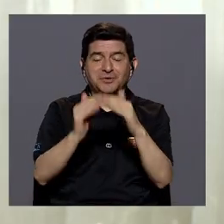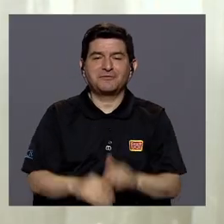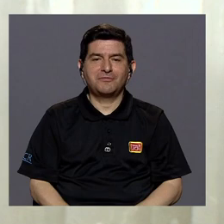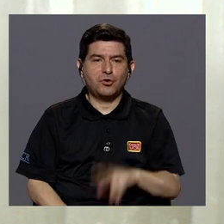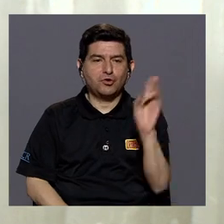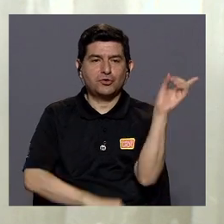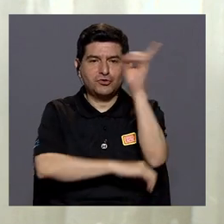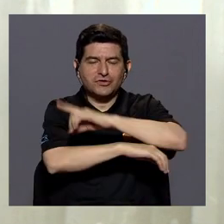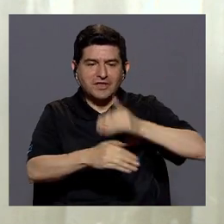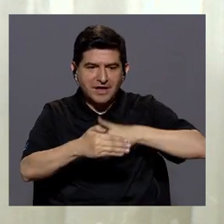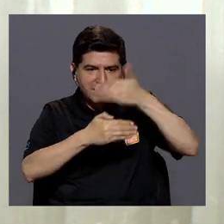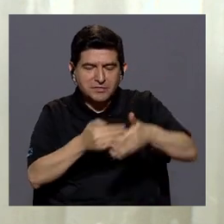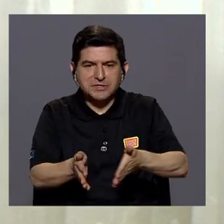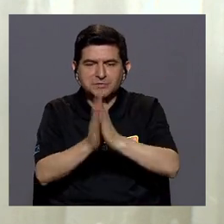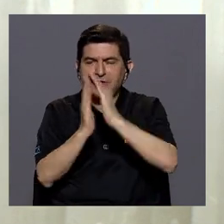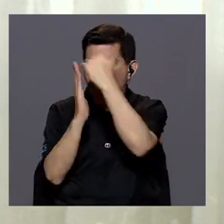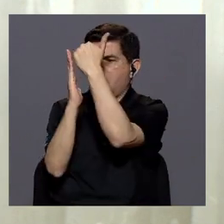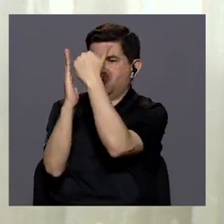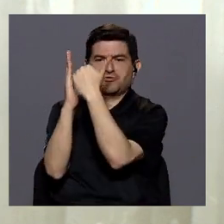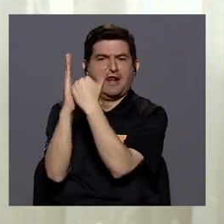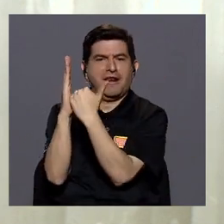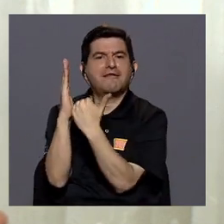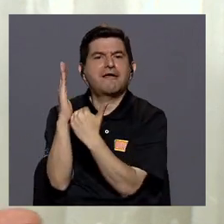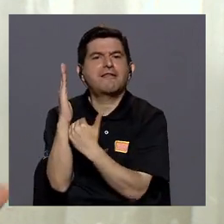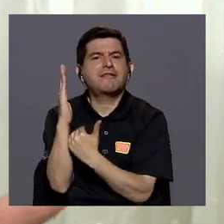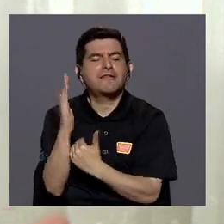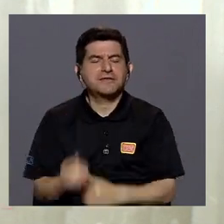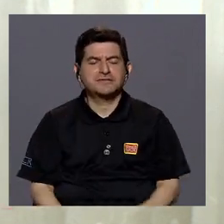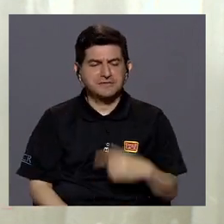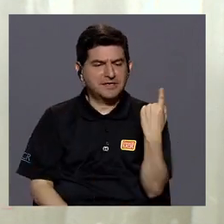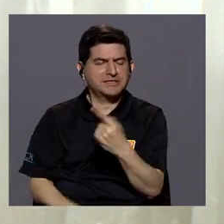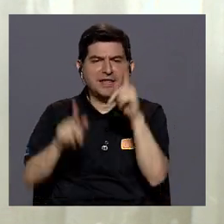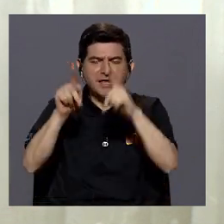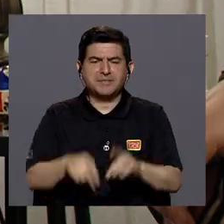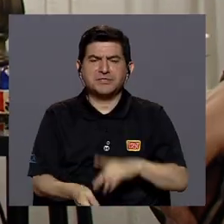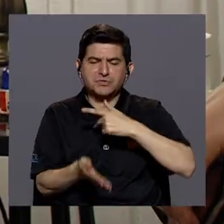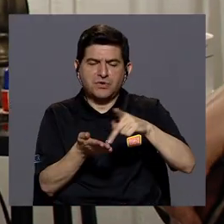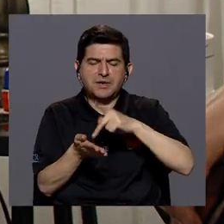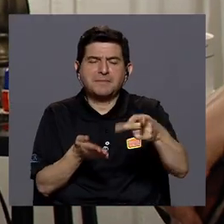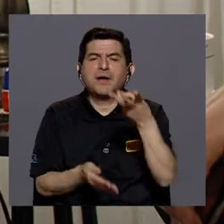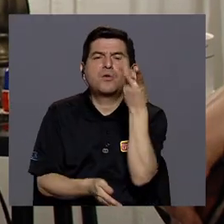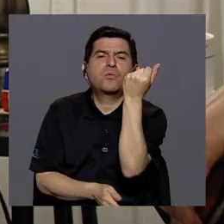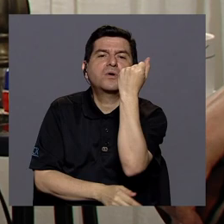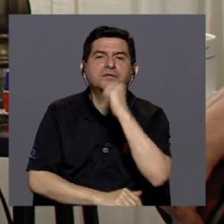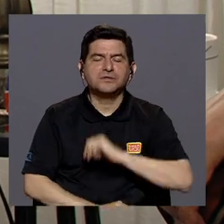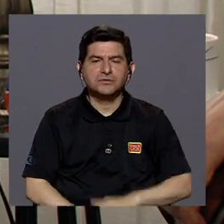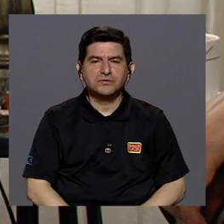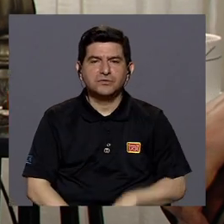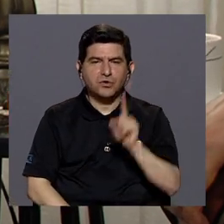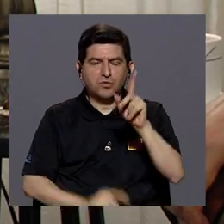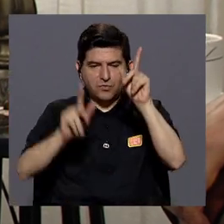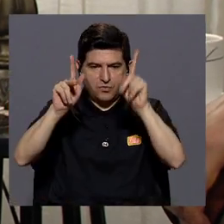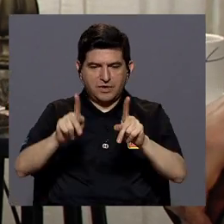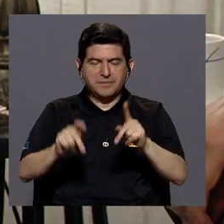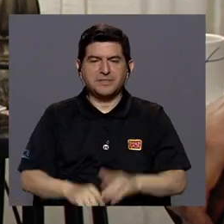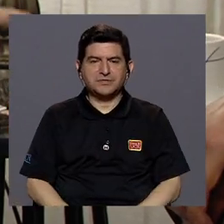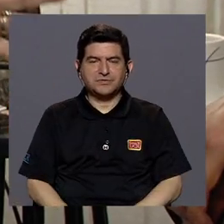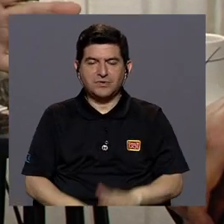2 días pidieron la lista, ya tenían lista de cuánto les tocaba cada uno de nosotros. Y llegó un cajero del Banco